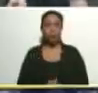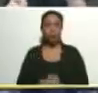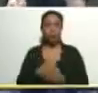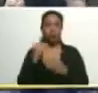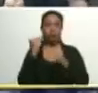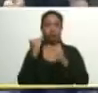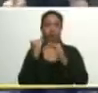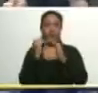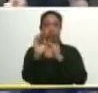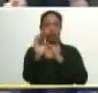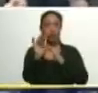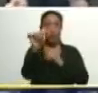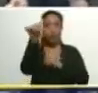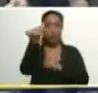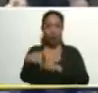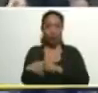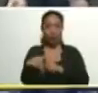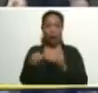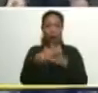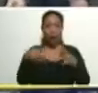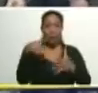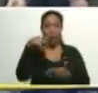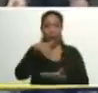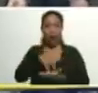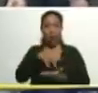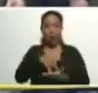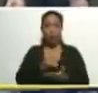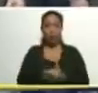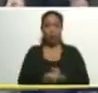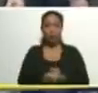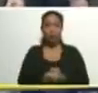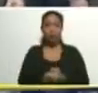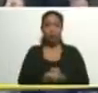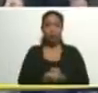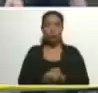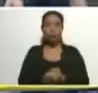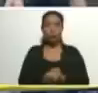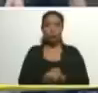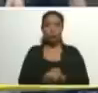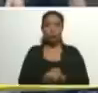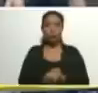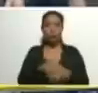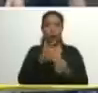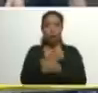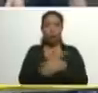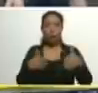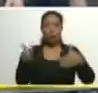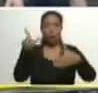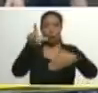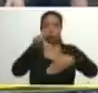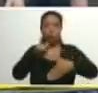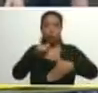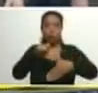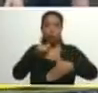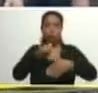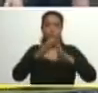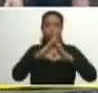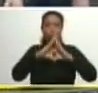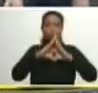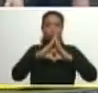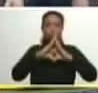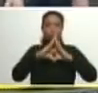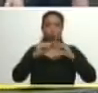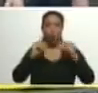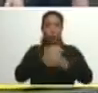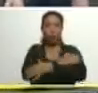enviar desde Campo de Carabobo, cuna de la libertad suramericana, todo